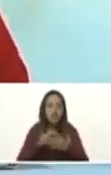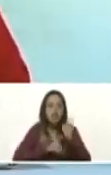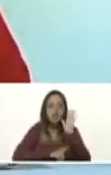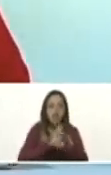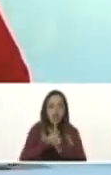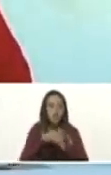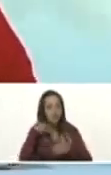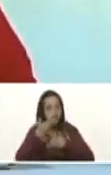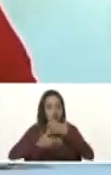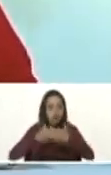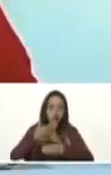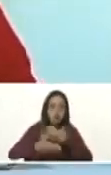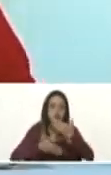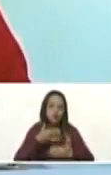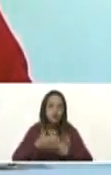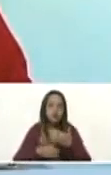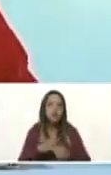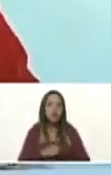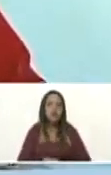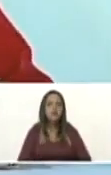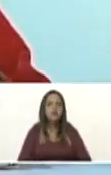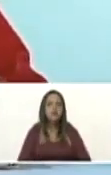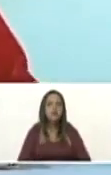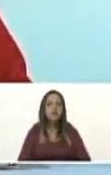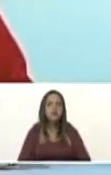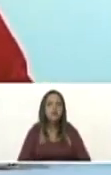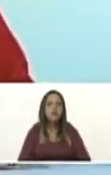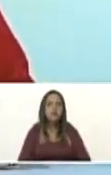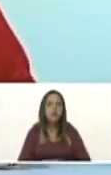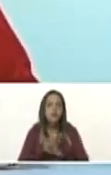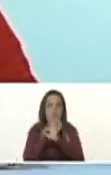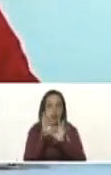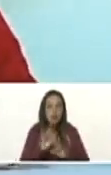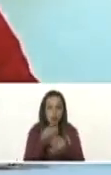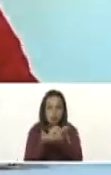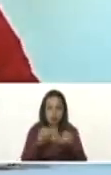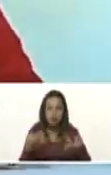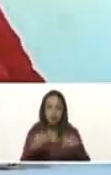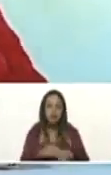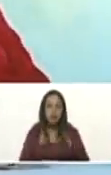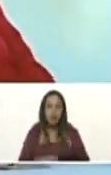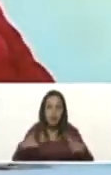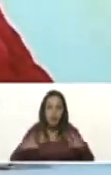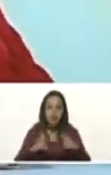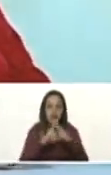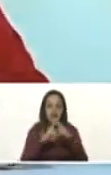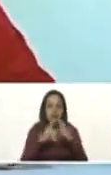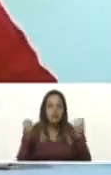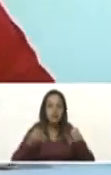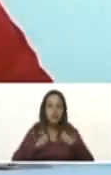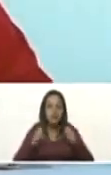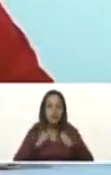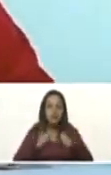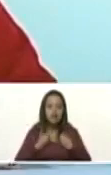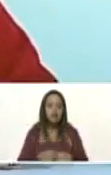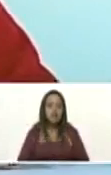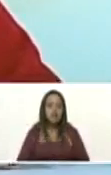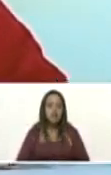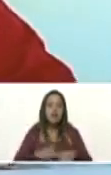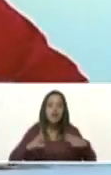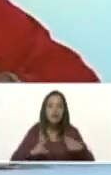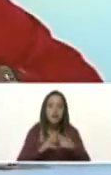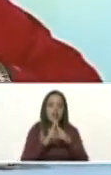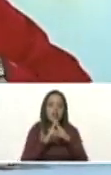manera puntual y de manera exitosa. Encuentros para la vida,